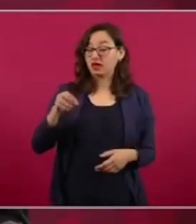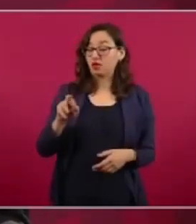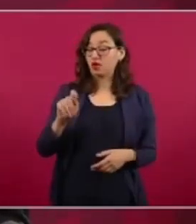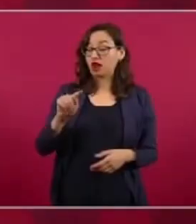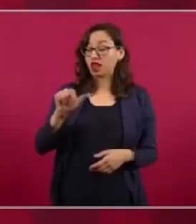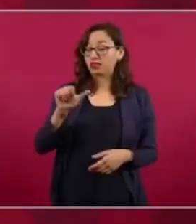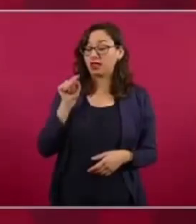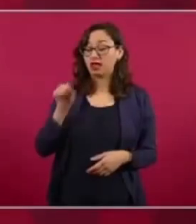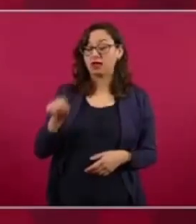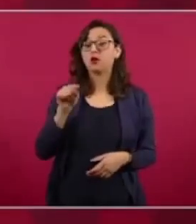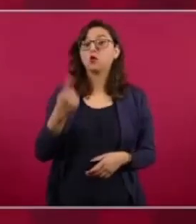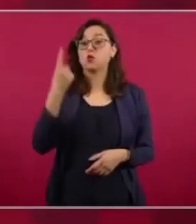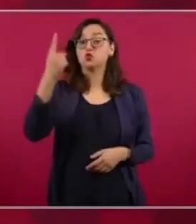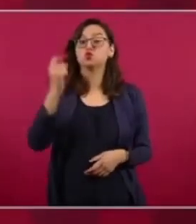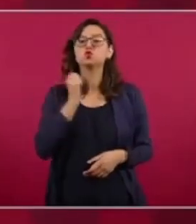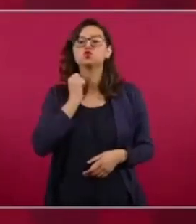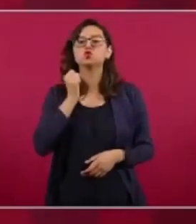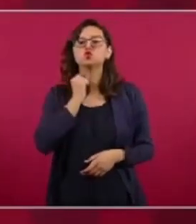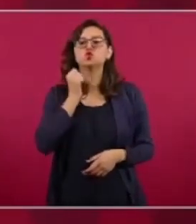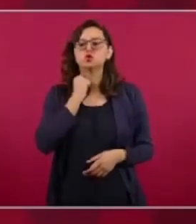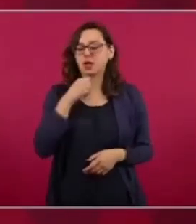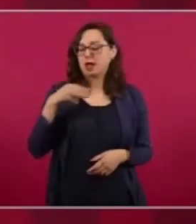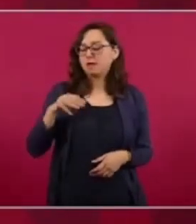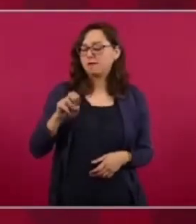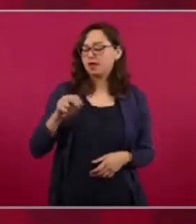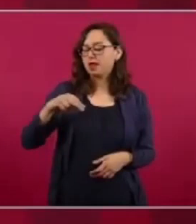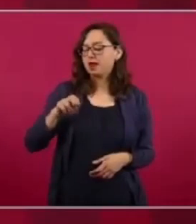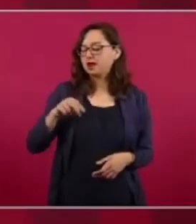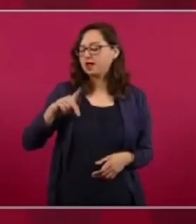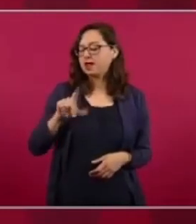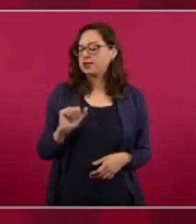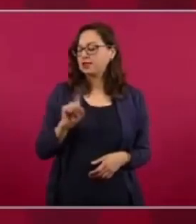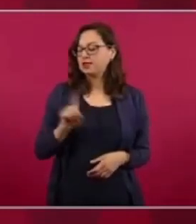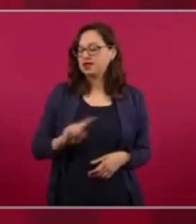especial, señor Menéndez,